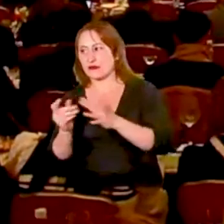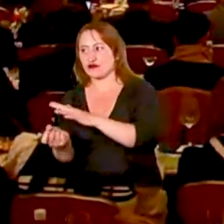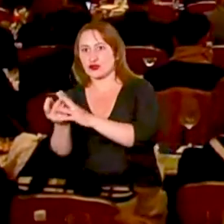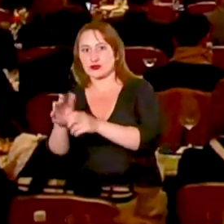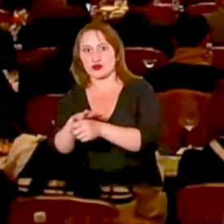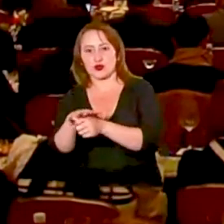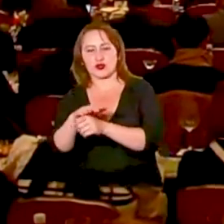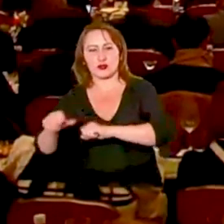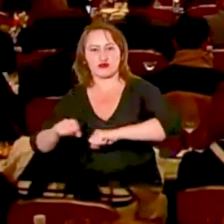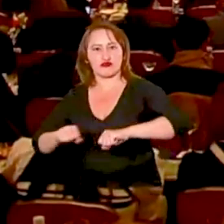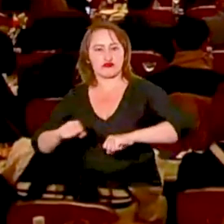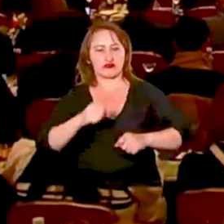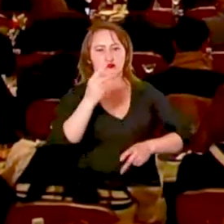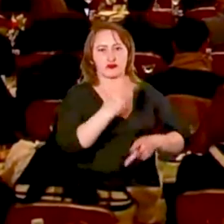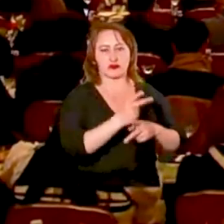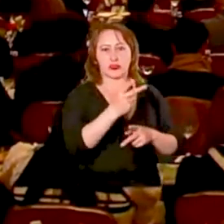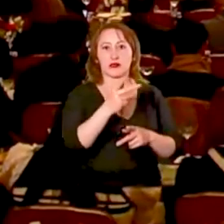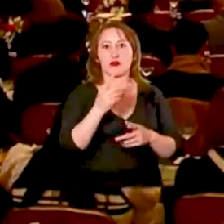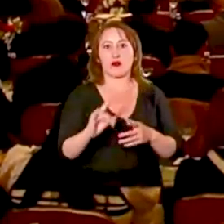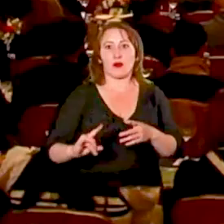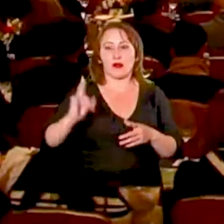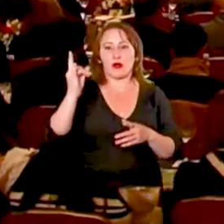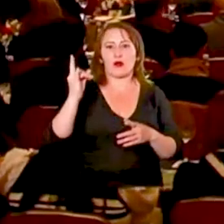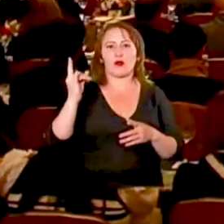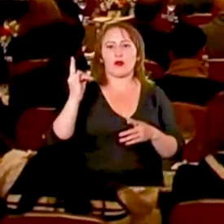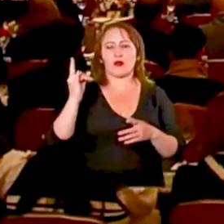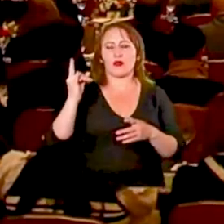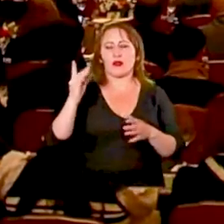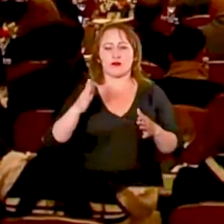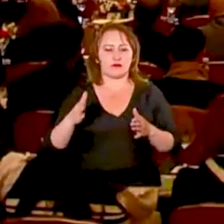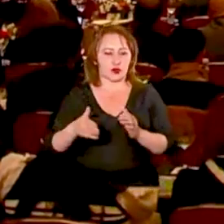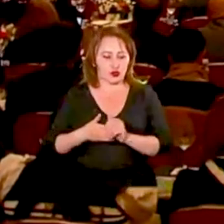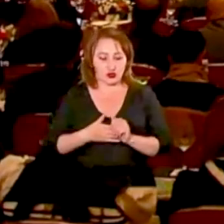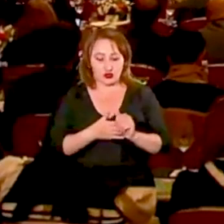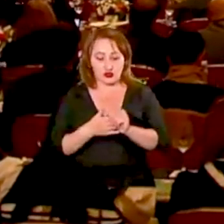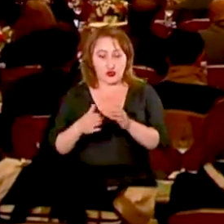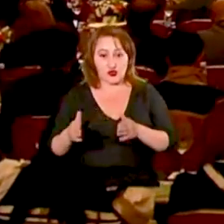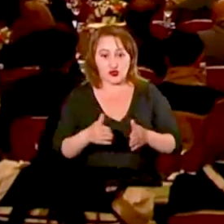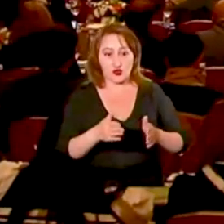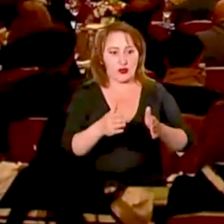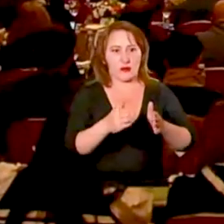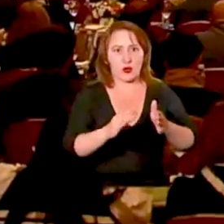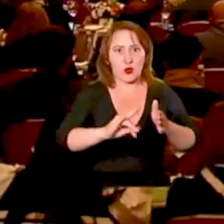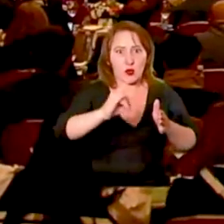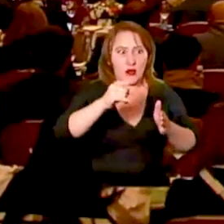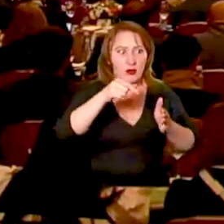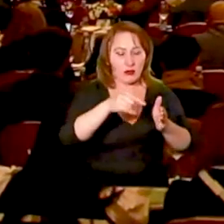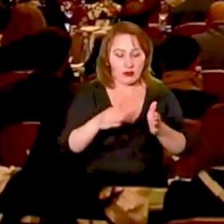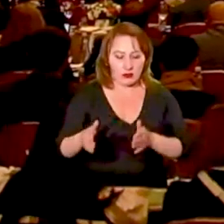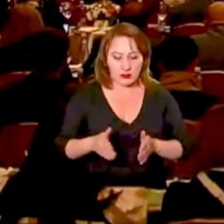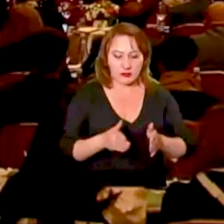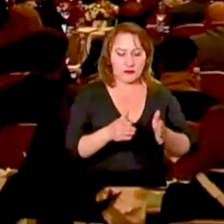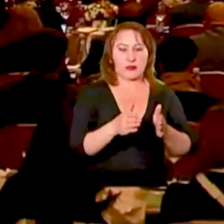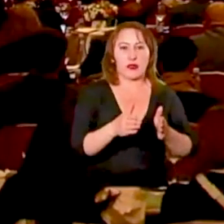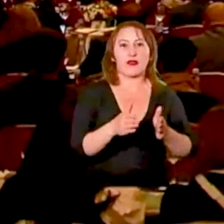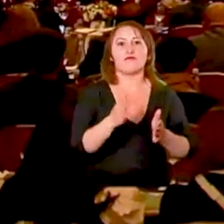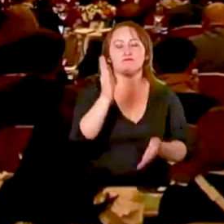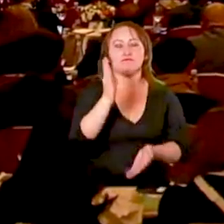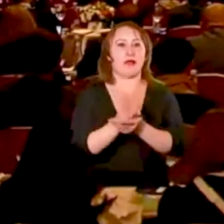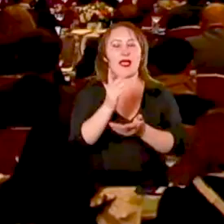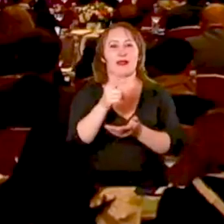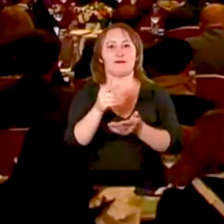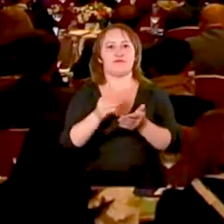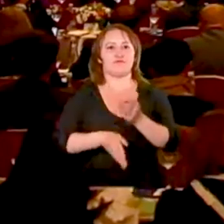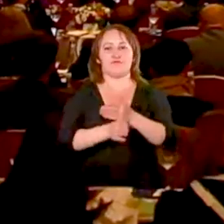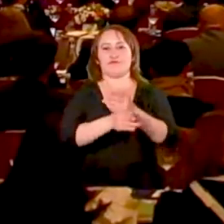materia de gestión del riesgo de desastres. Trazan una hoja de ruta, pero en algún momento esa hoja de ruta pues simplemente no